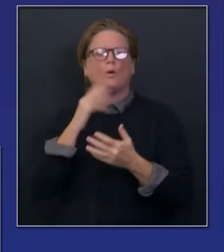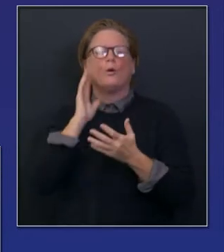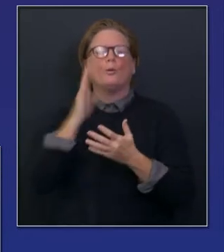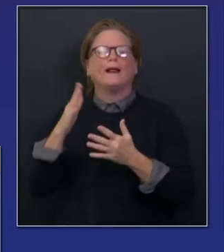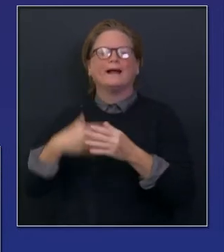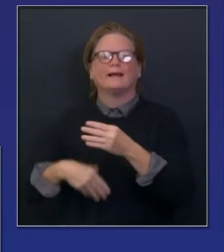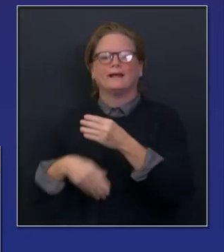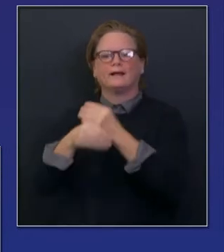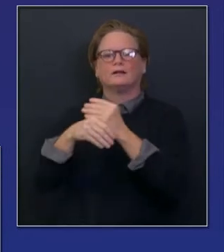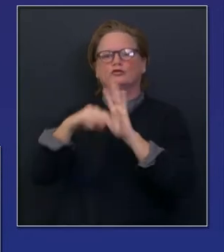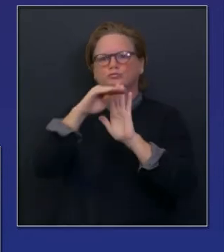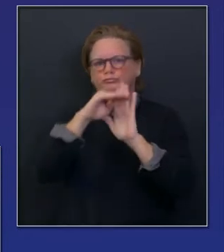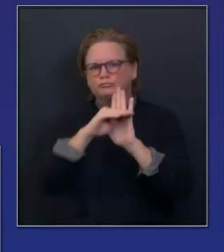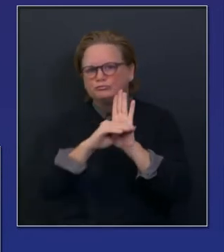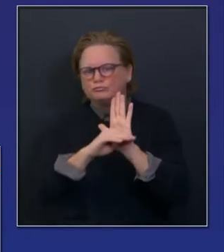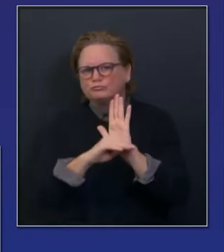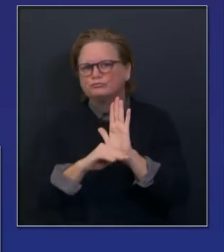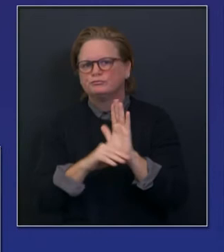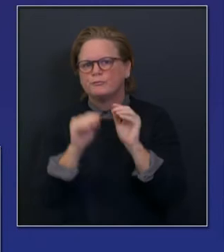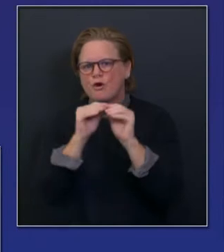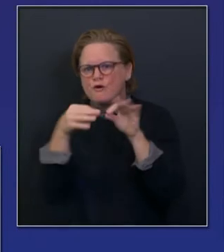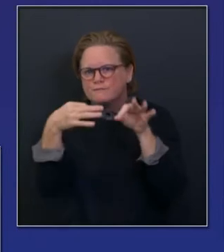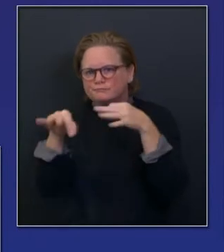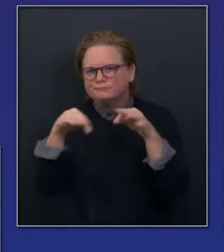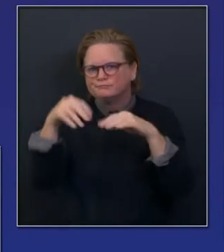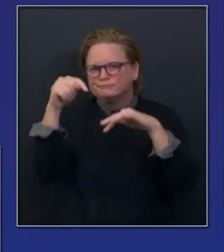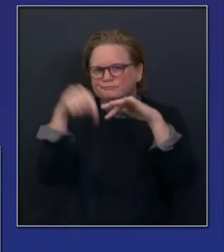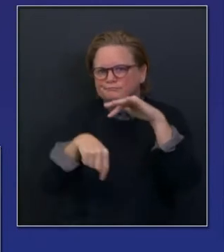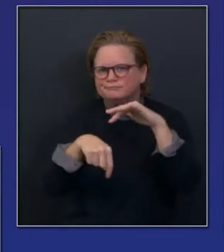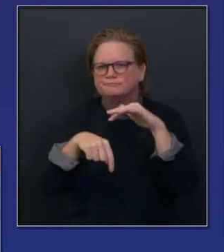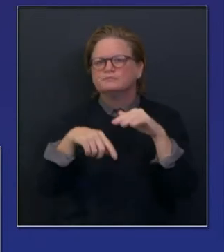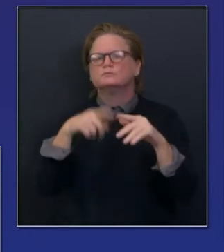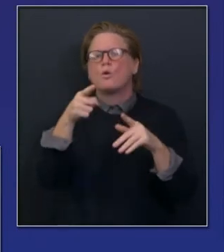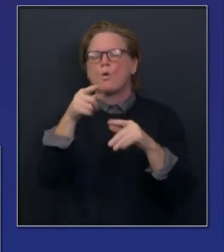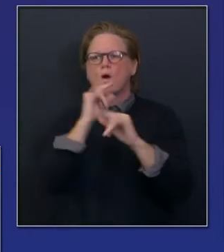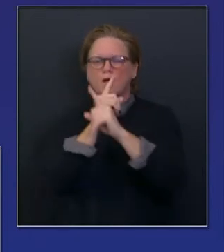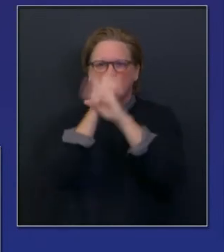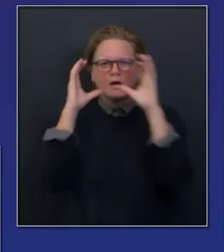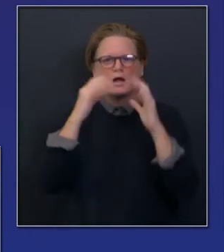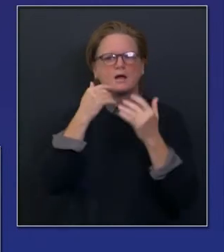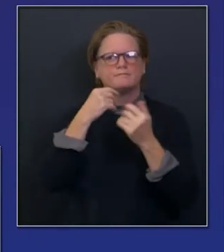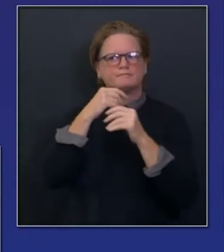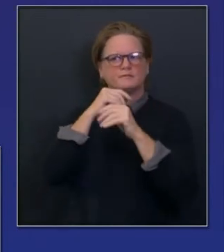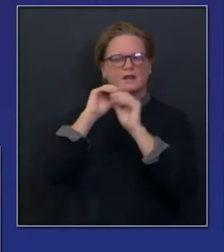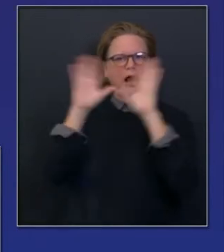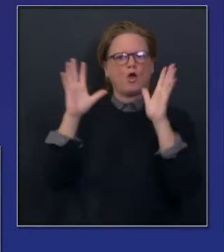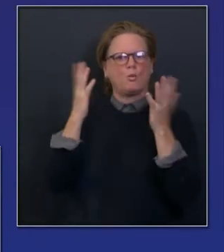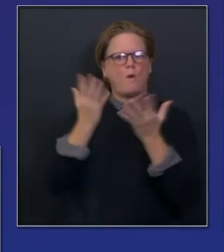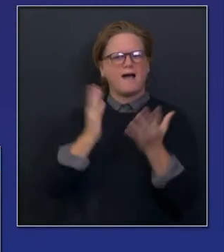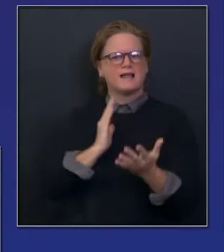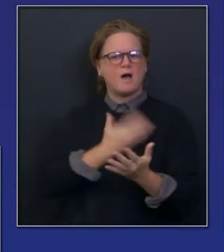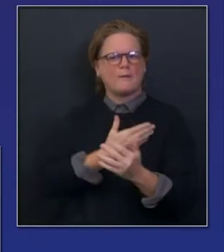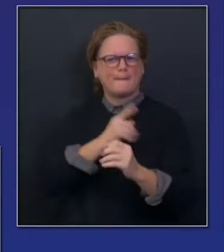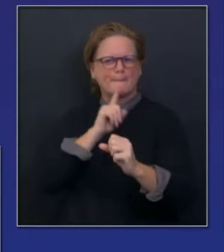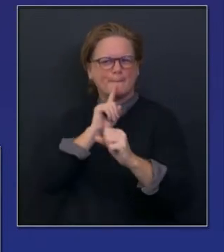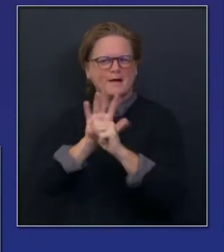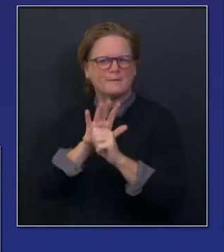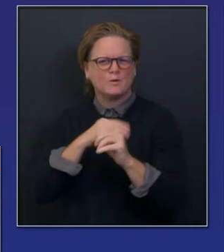mañana. Y así podrá darse usted una idea de cuán comprometidos estamos a la matiz y